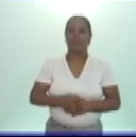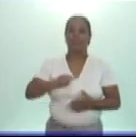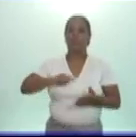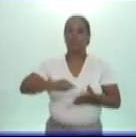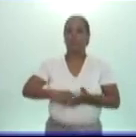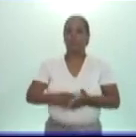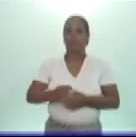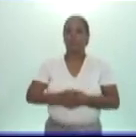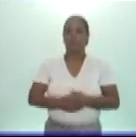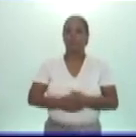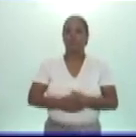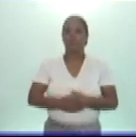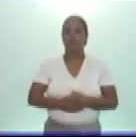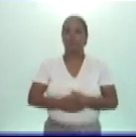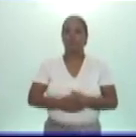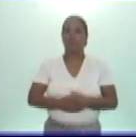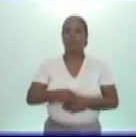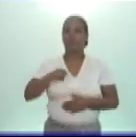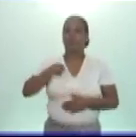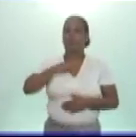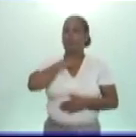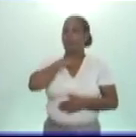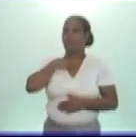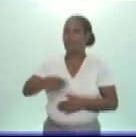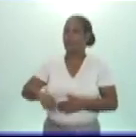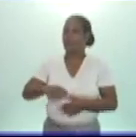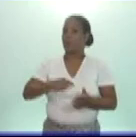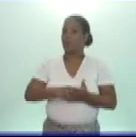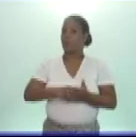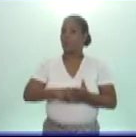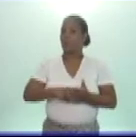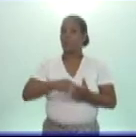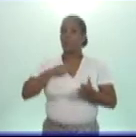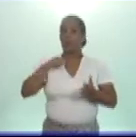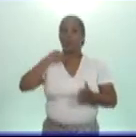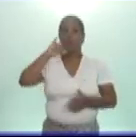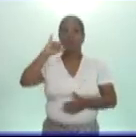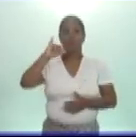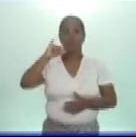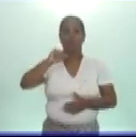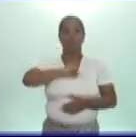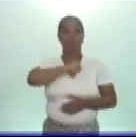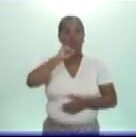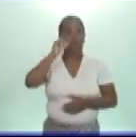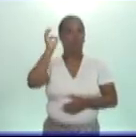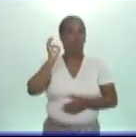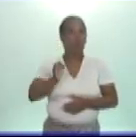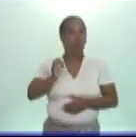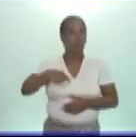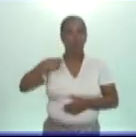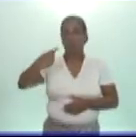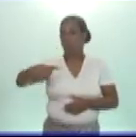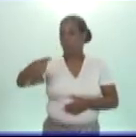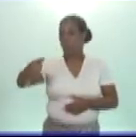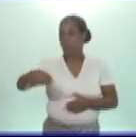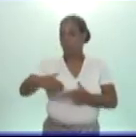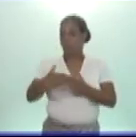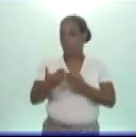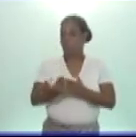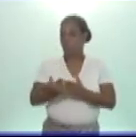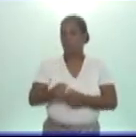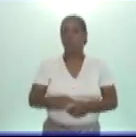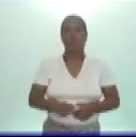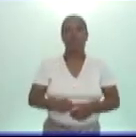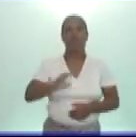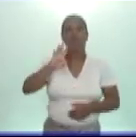Multiplico, en este caso por 6, porque gana lo mismo cada día, 6 por